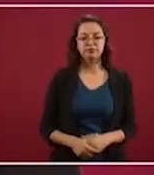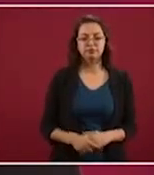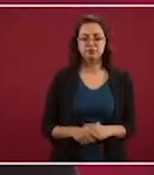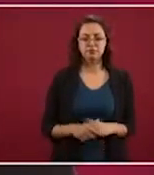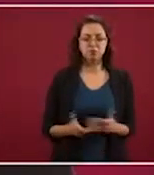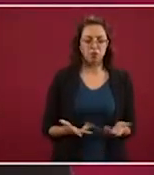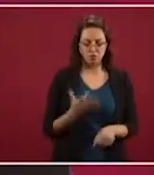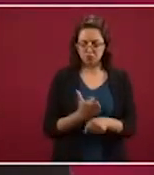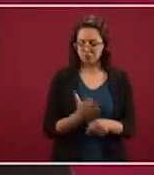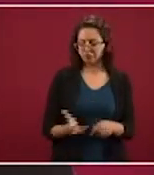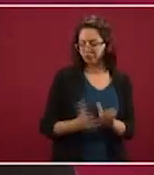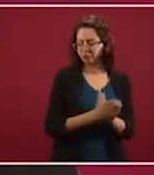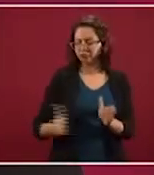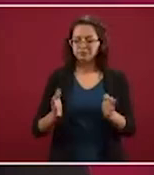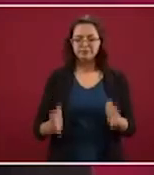adecuado,